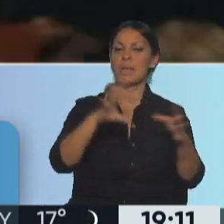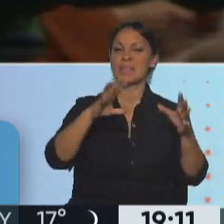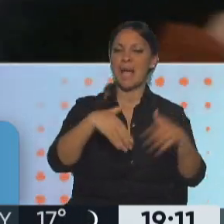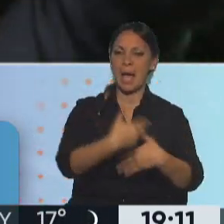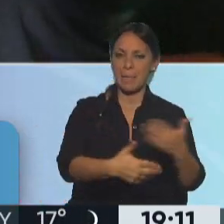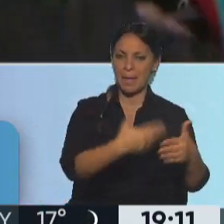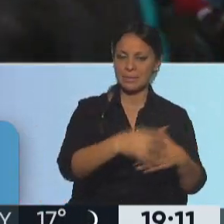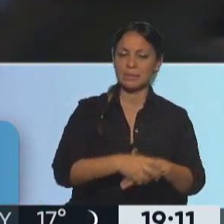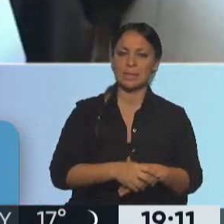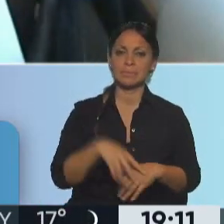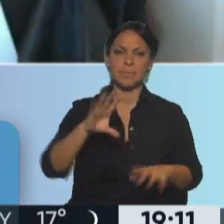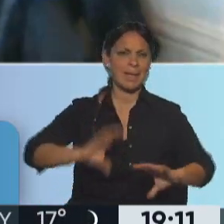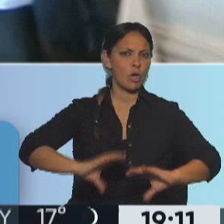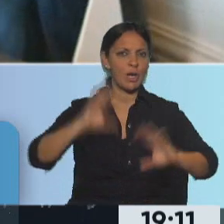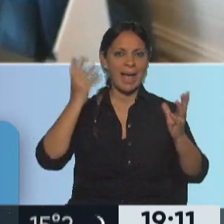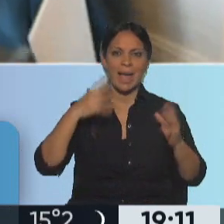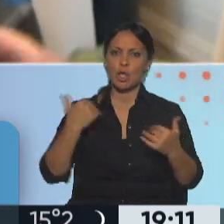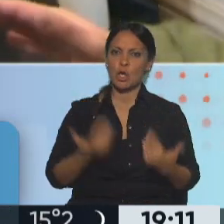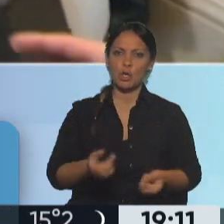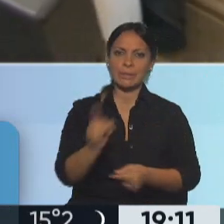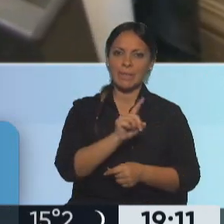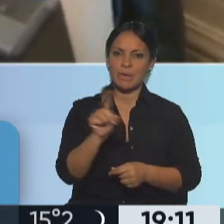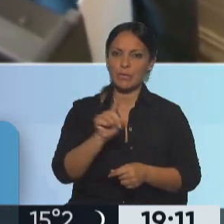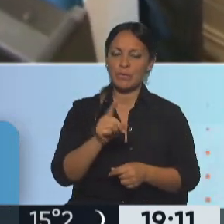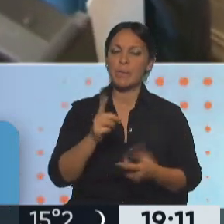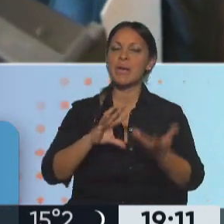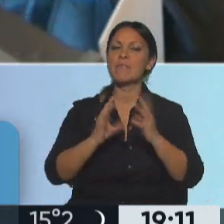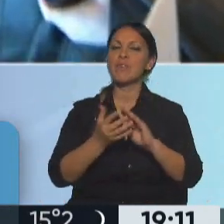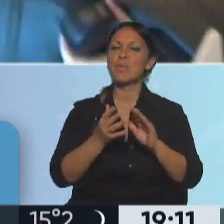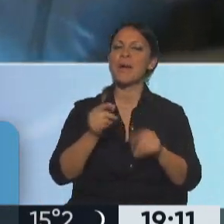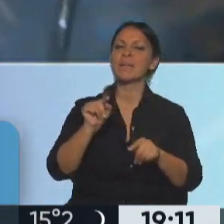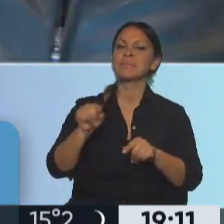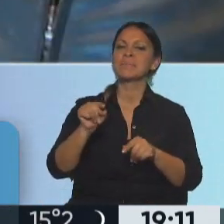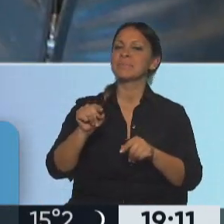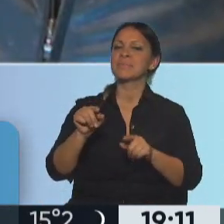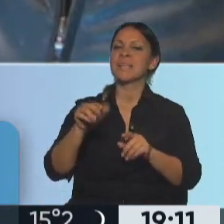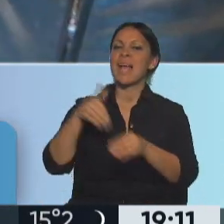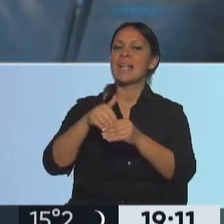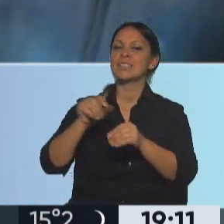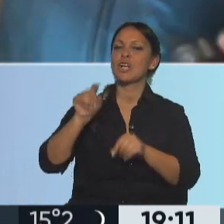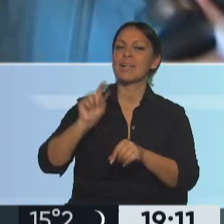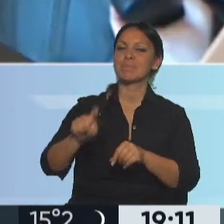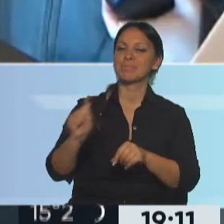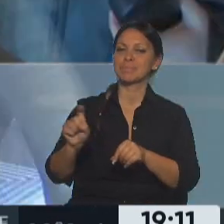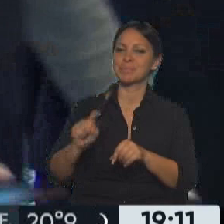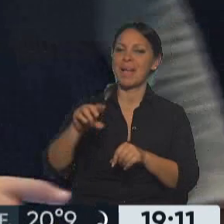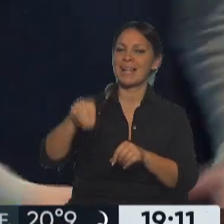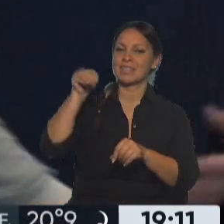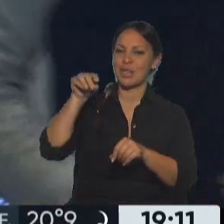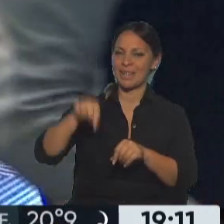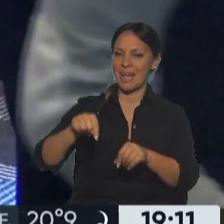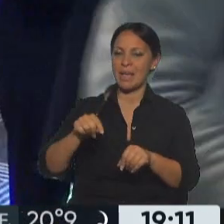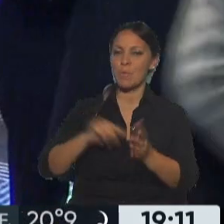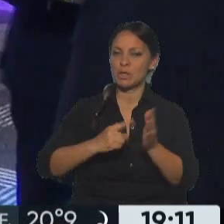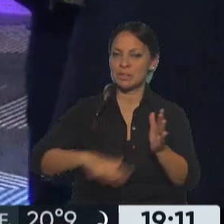total disconformidad, cómo se dio la elección electrónica en la ciudad de Buenos Aires, pero a su vez optimista